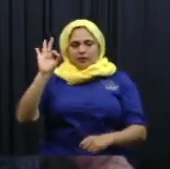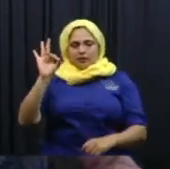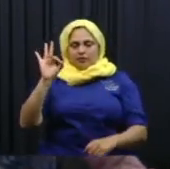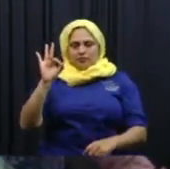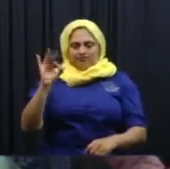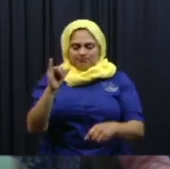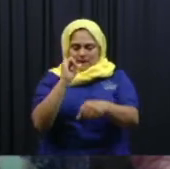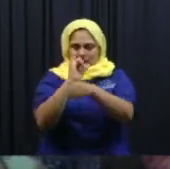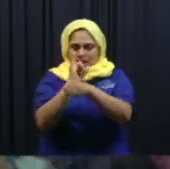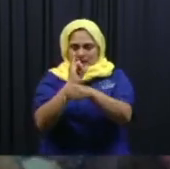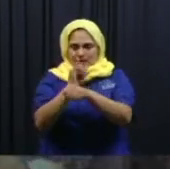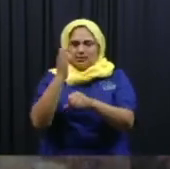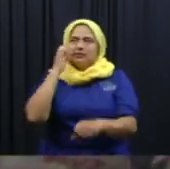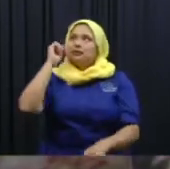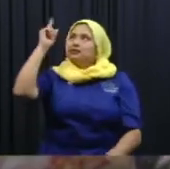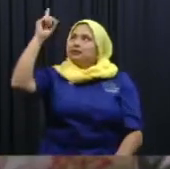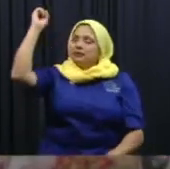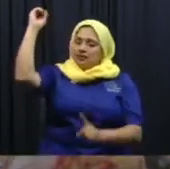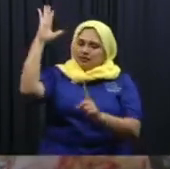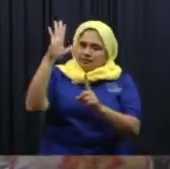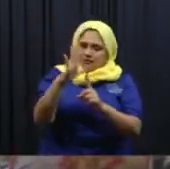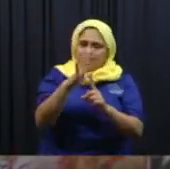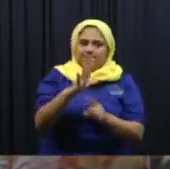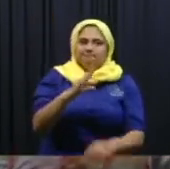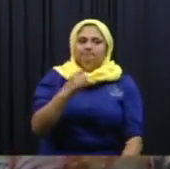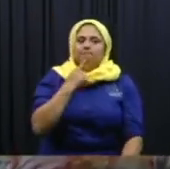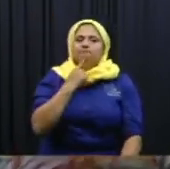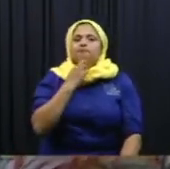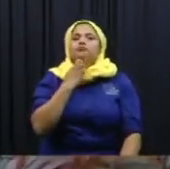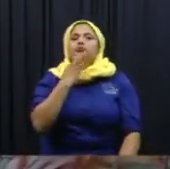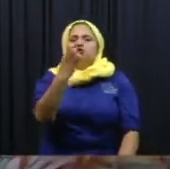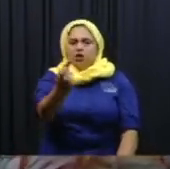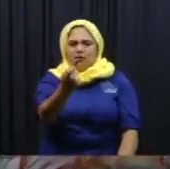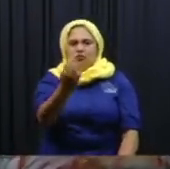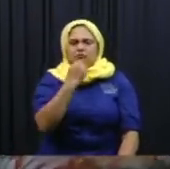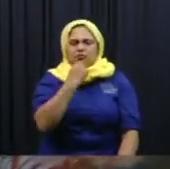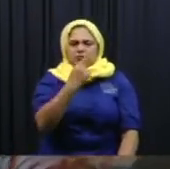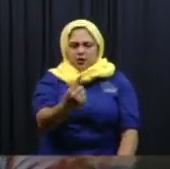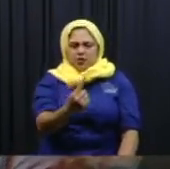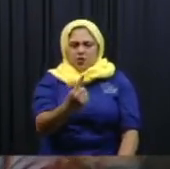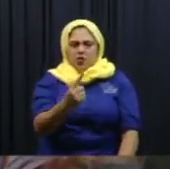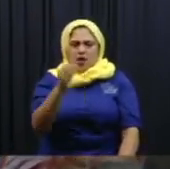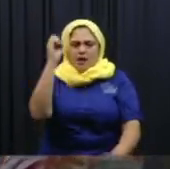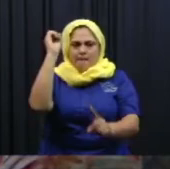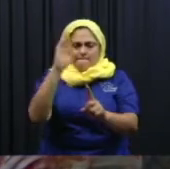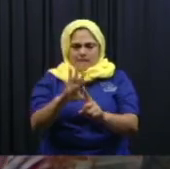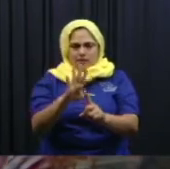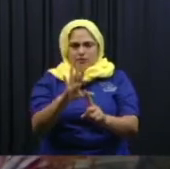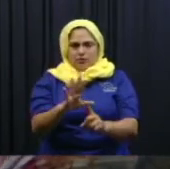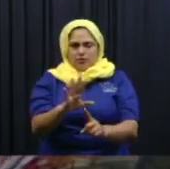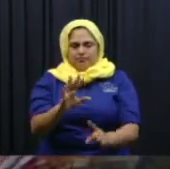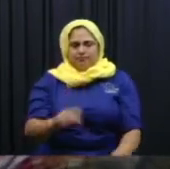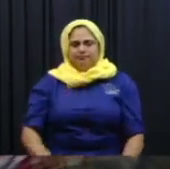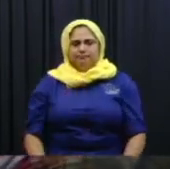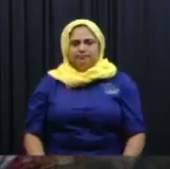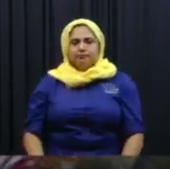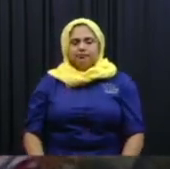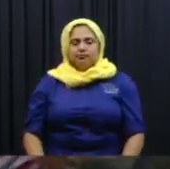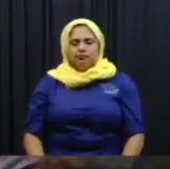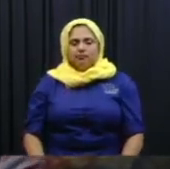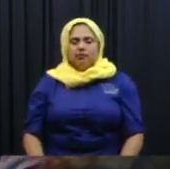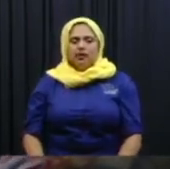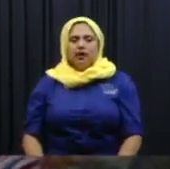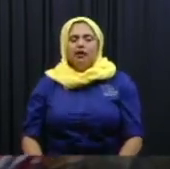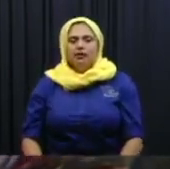congregación padre bendito pronuncio esa bendición tripartita que está escrita en número